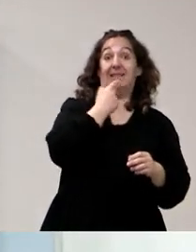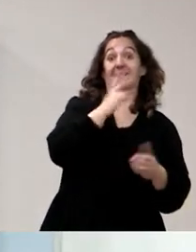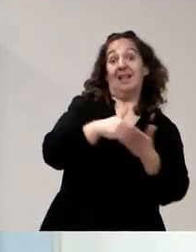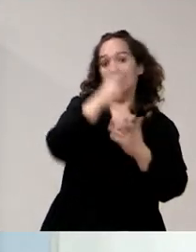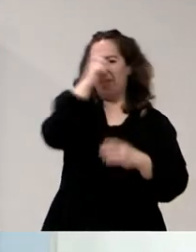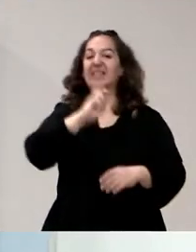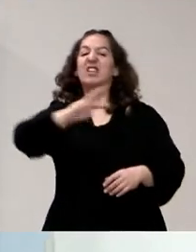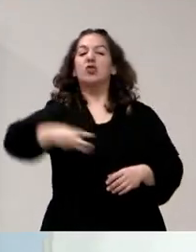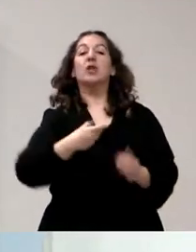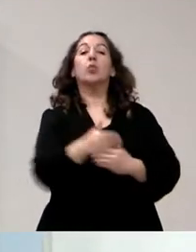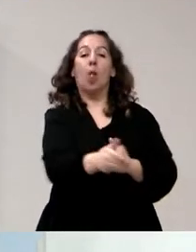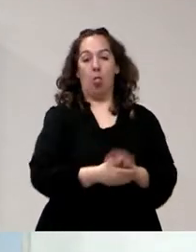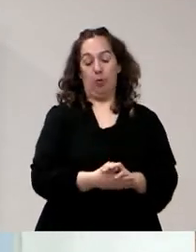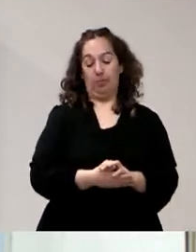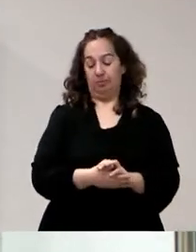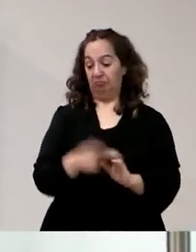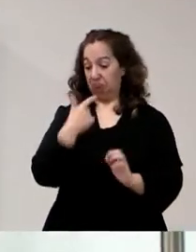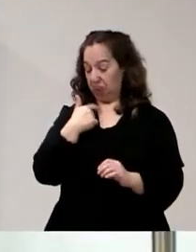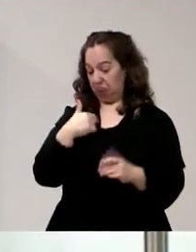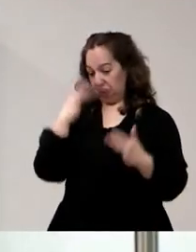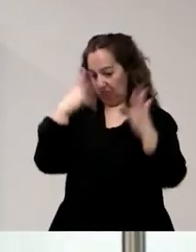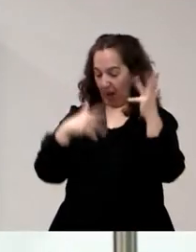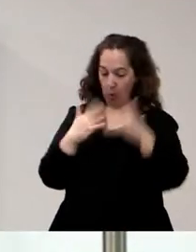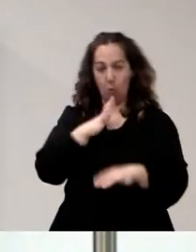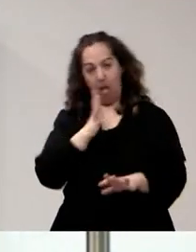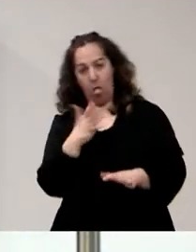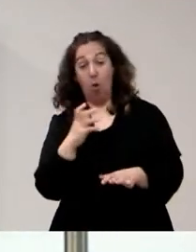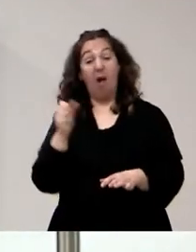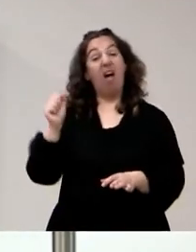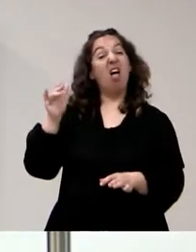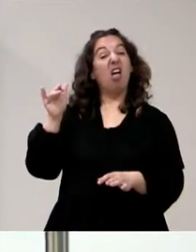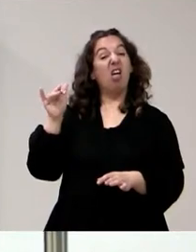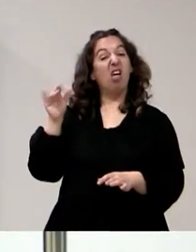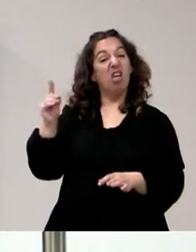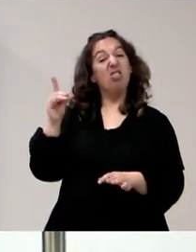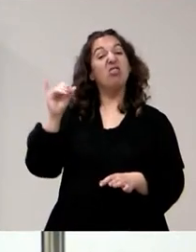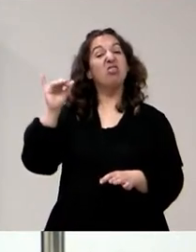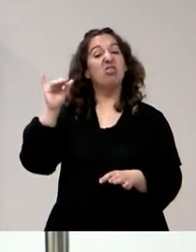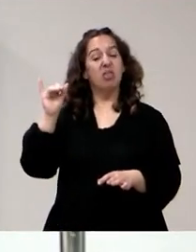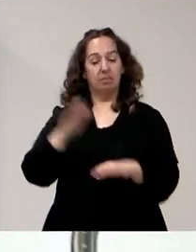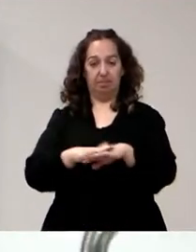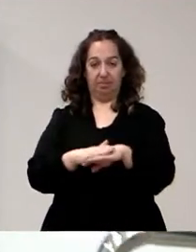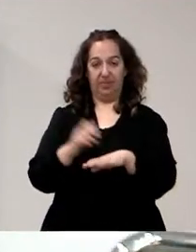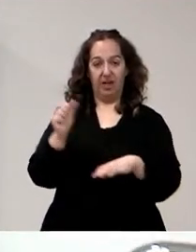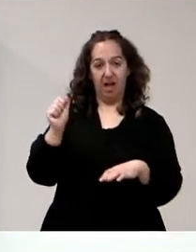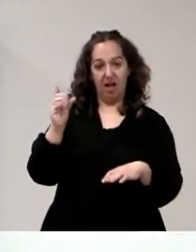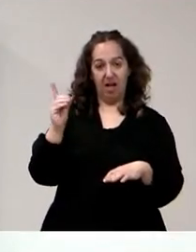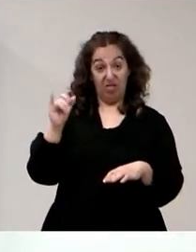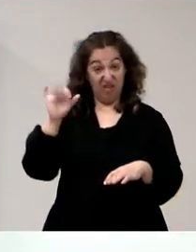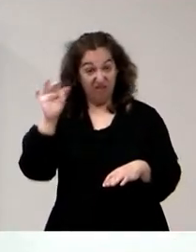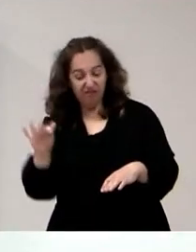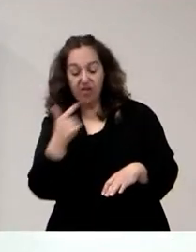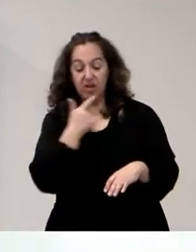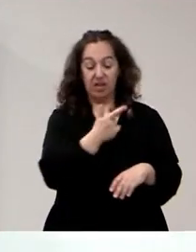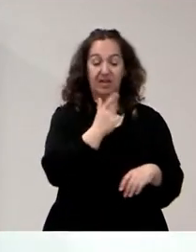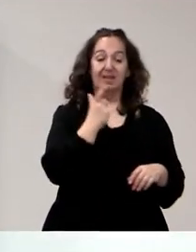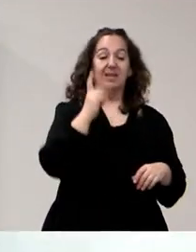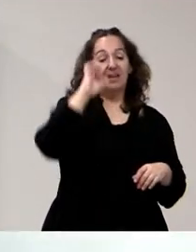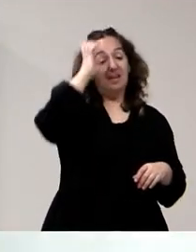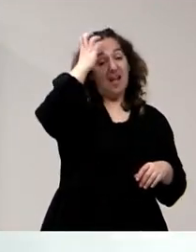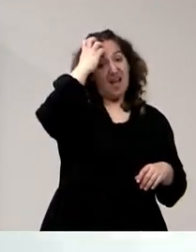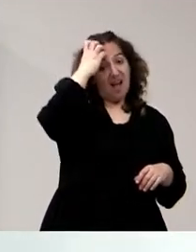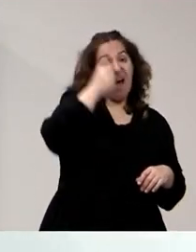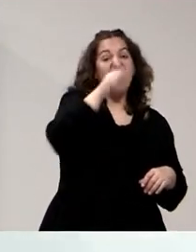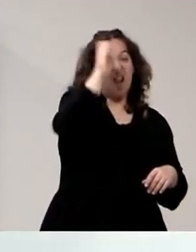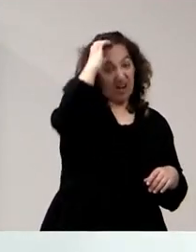Madrid vamos a ver yo he calculado hemos calculado con adif que entre la finalización de la del tramo alar del Rey Palencia y